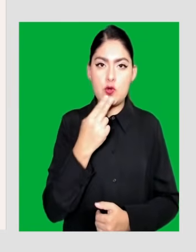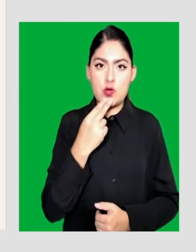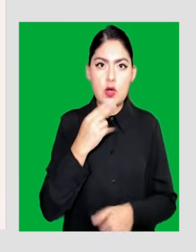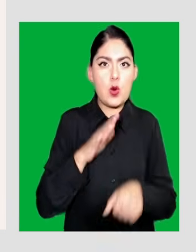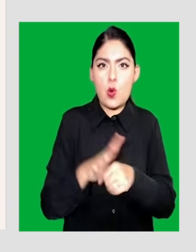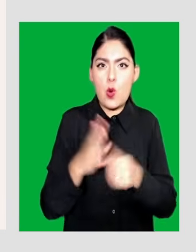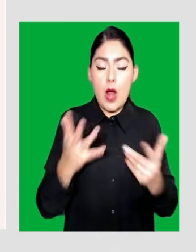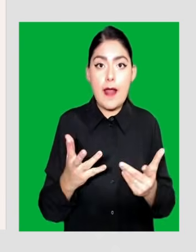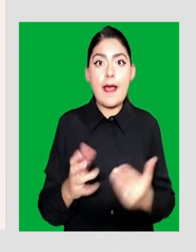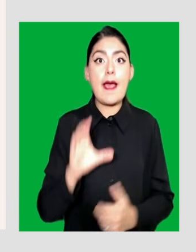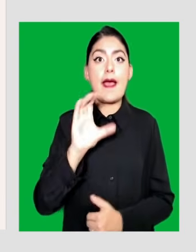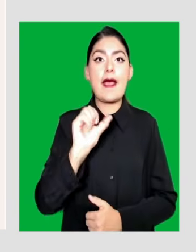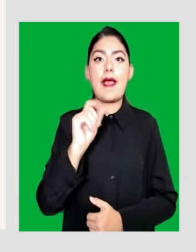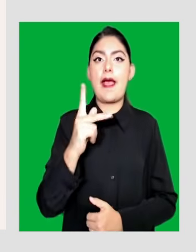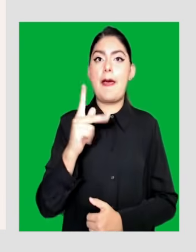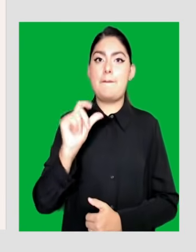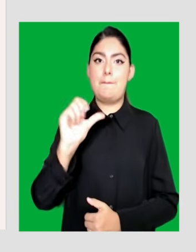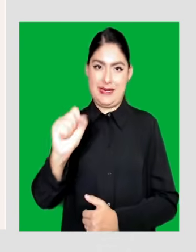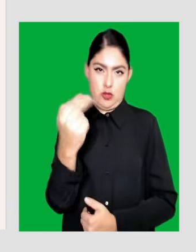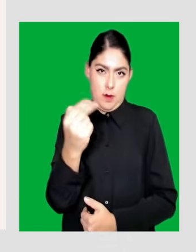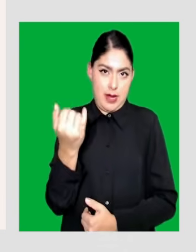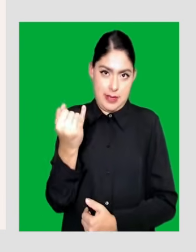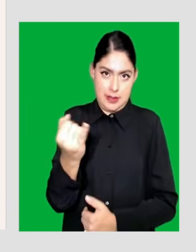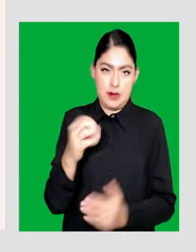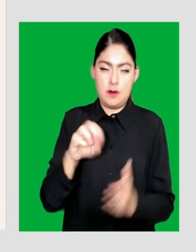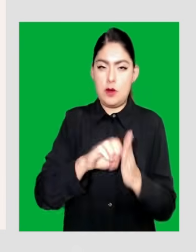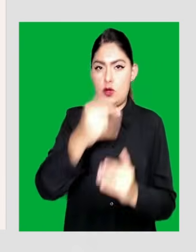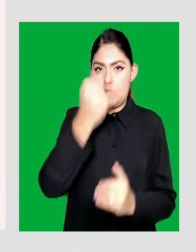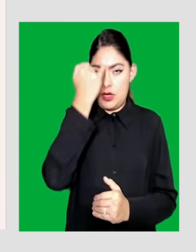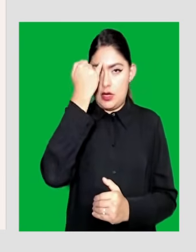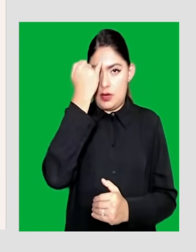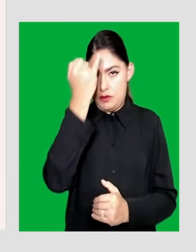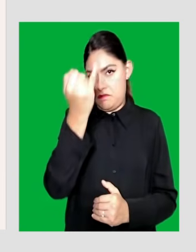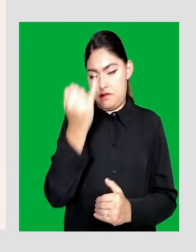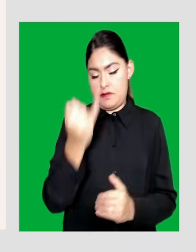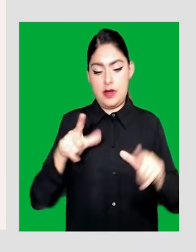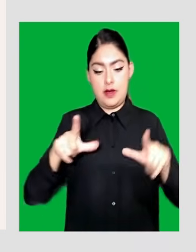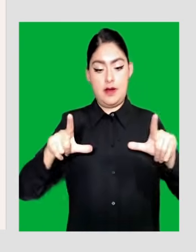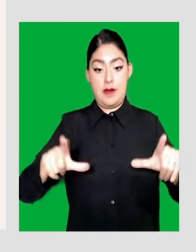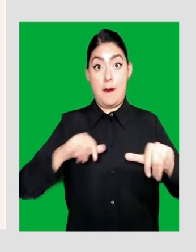celda o píxel, lo que conocemos como resolución espacial.